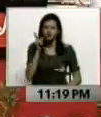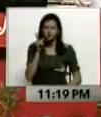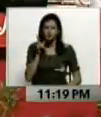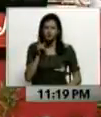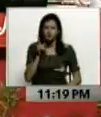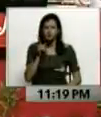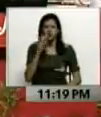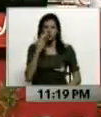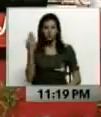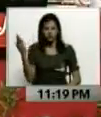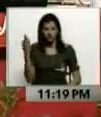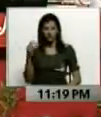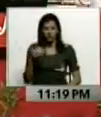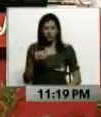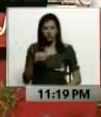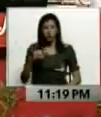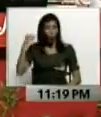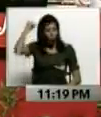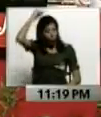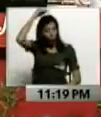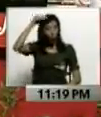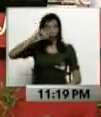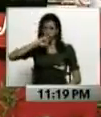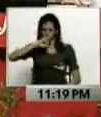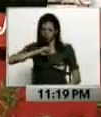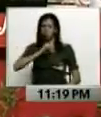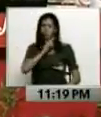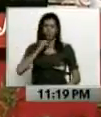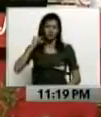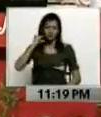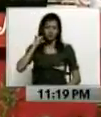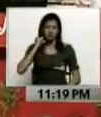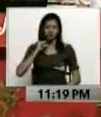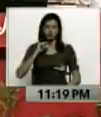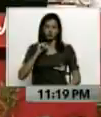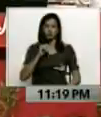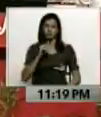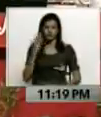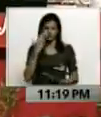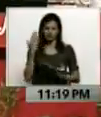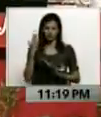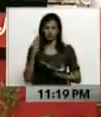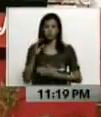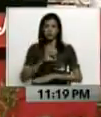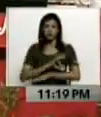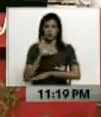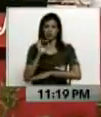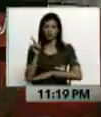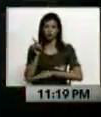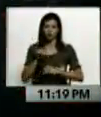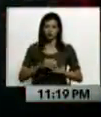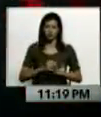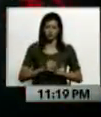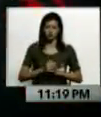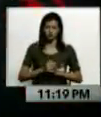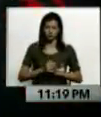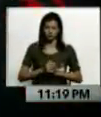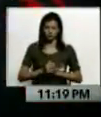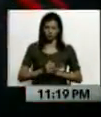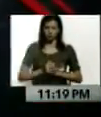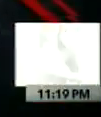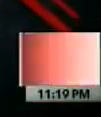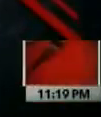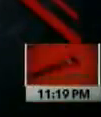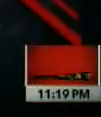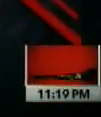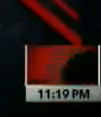ahí Dale pues Porque el obispo el señor obispo de barquisimeto adelante